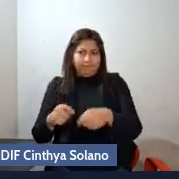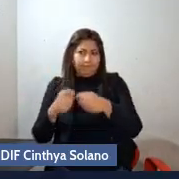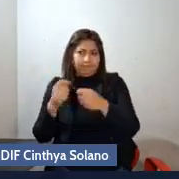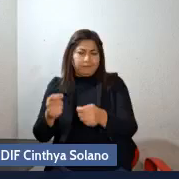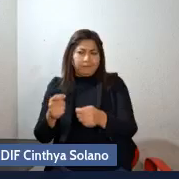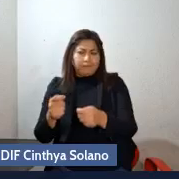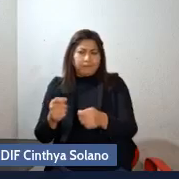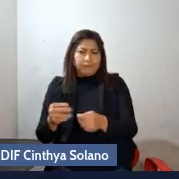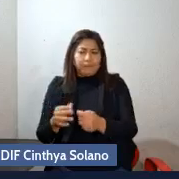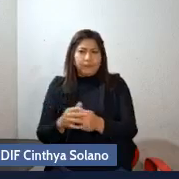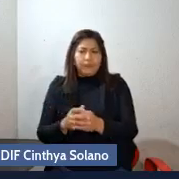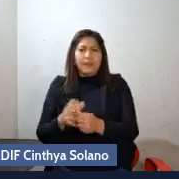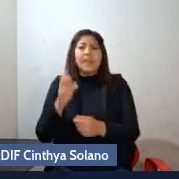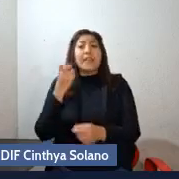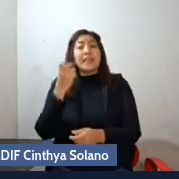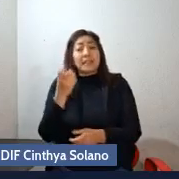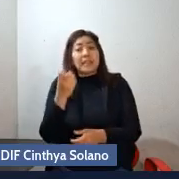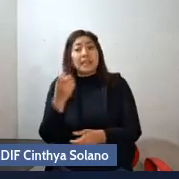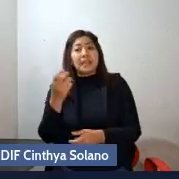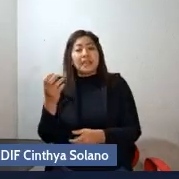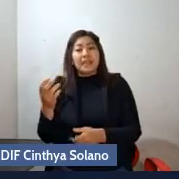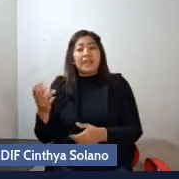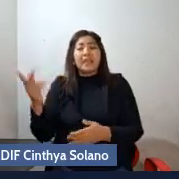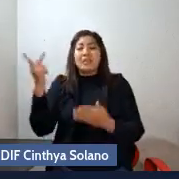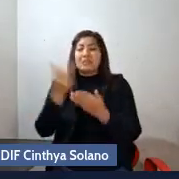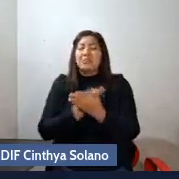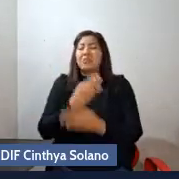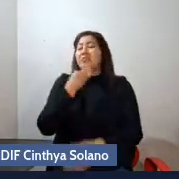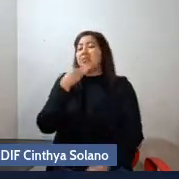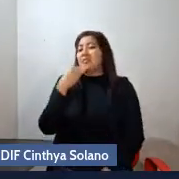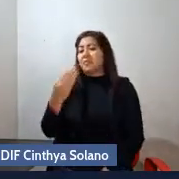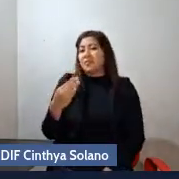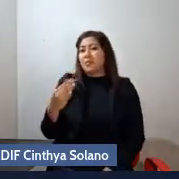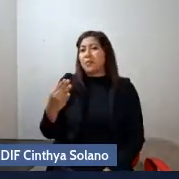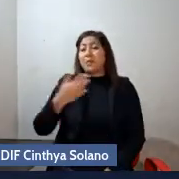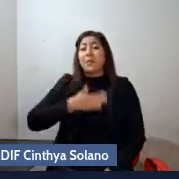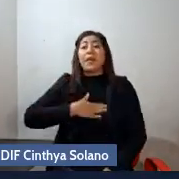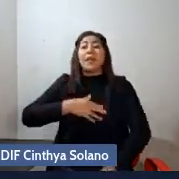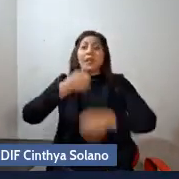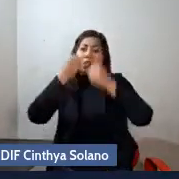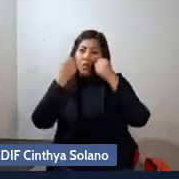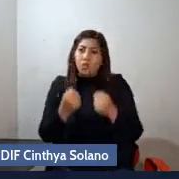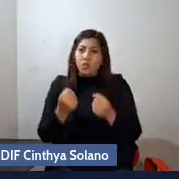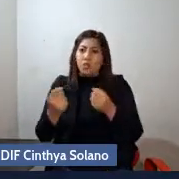buena para poder pues asegurarme.